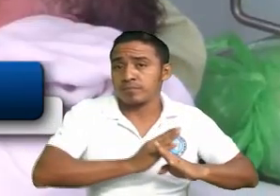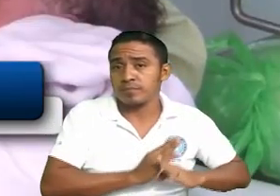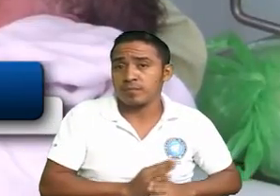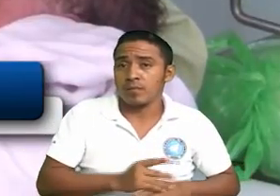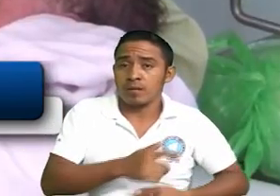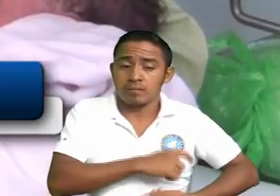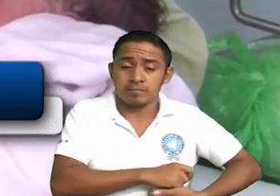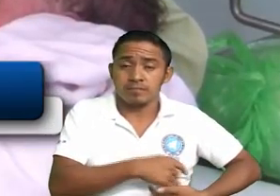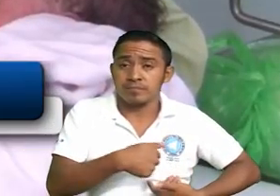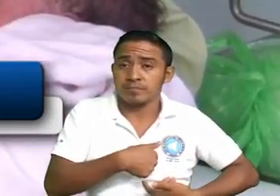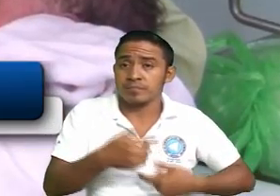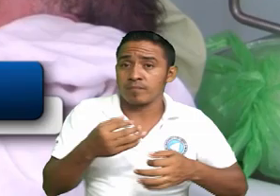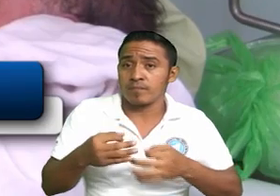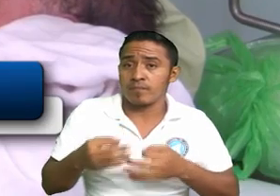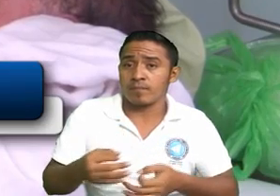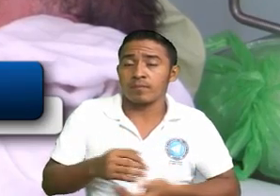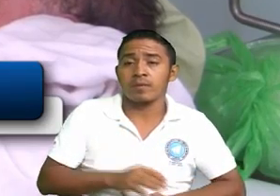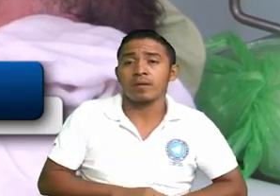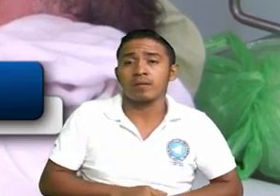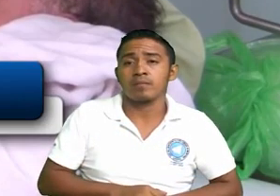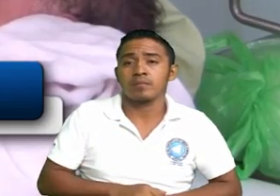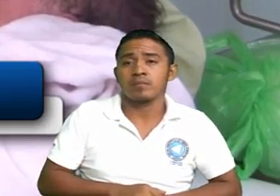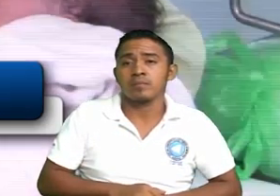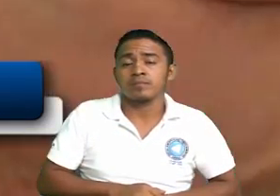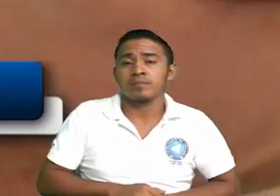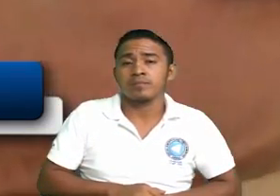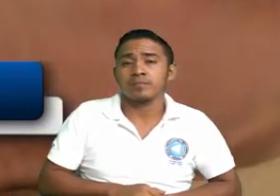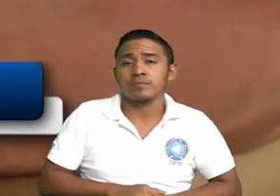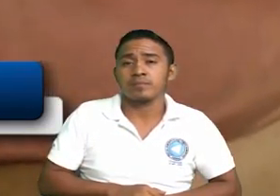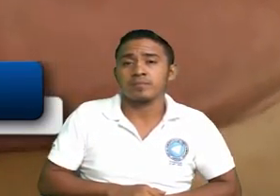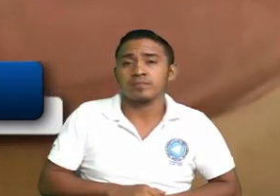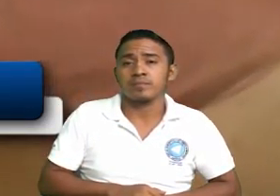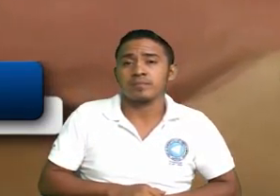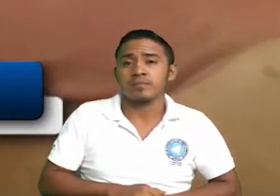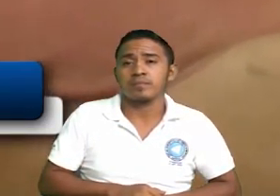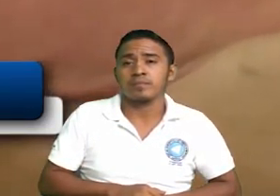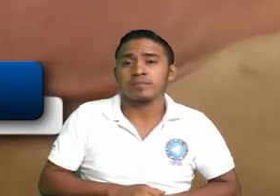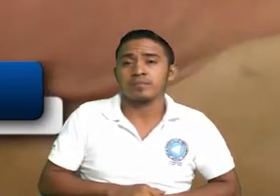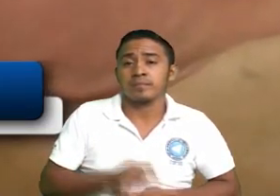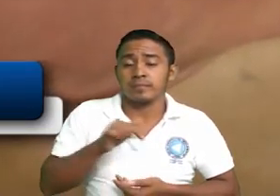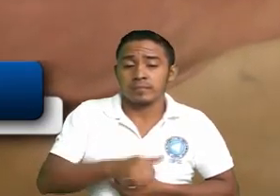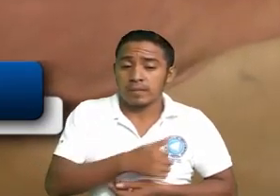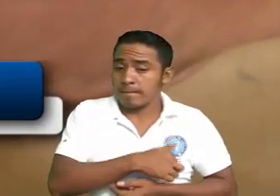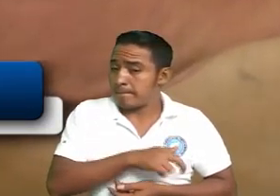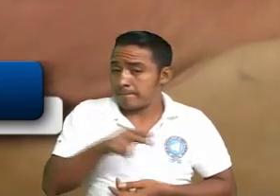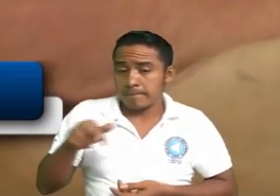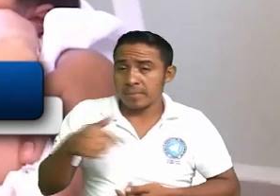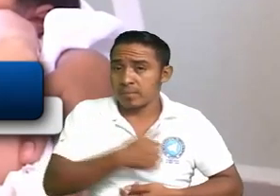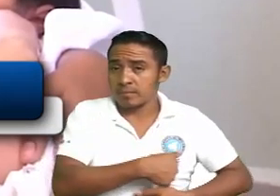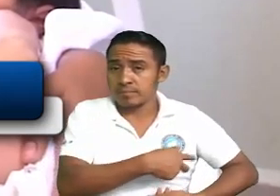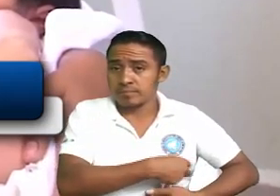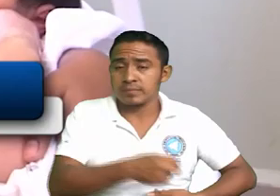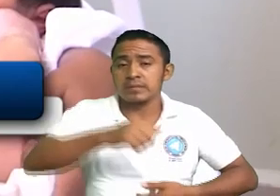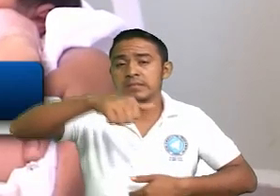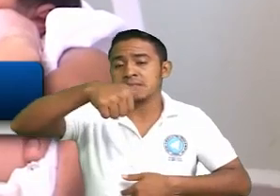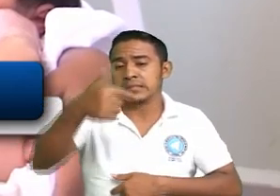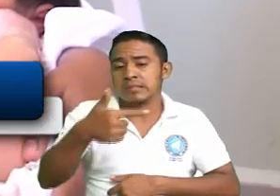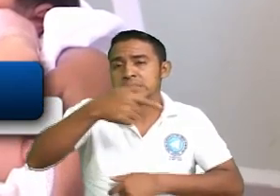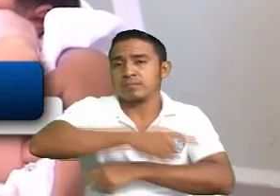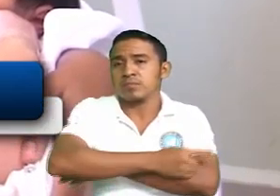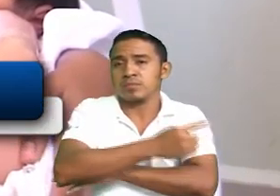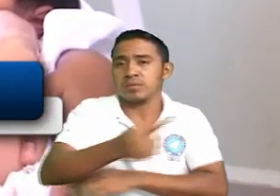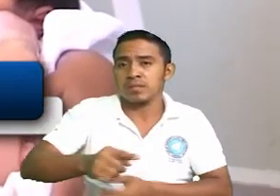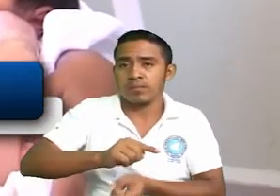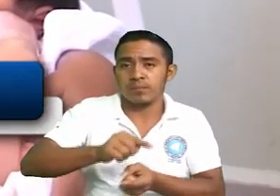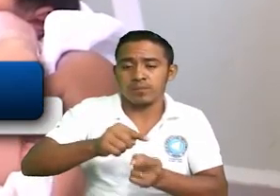proteínas para la alimentación de ese bebé. Es muy importante que le des el calostro porque le estás traspasando toda la inmunoglobulina a tu